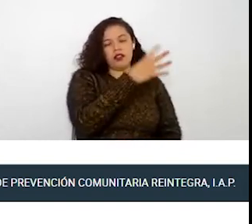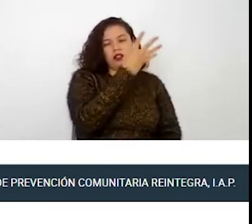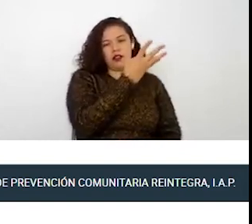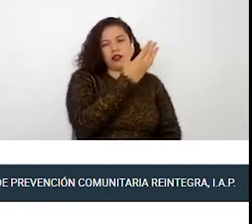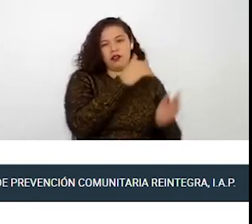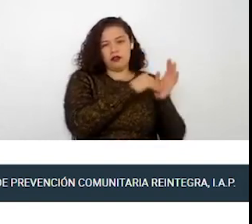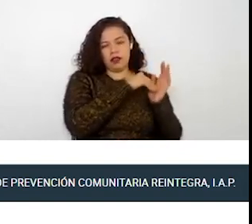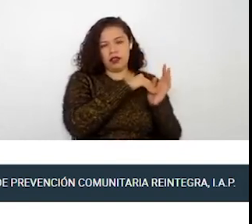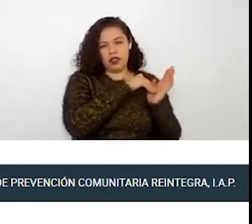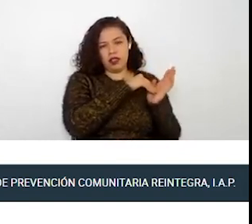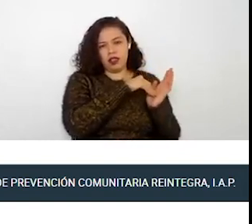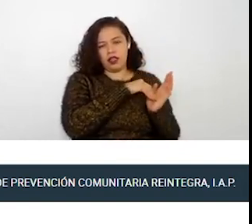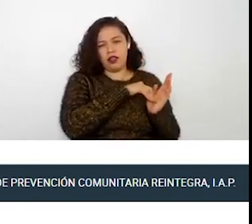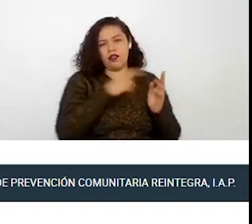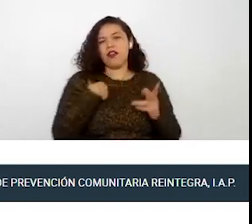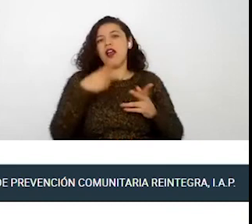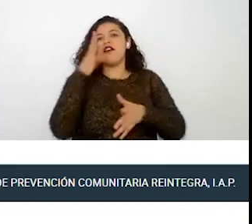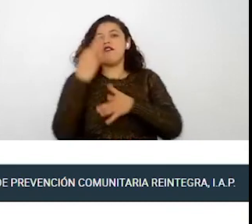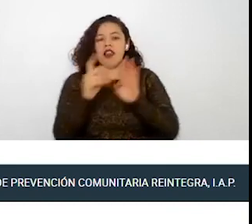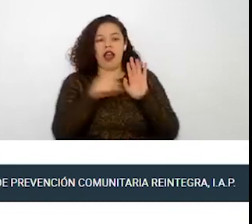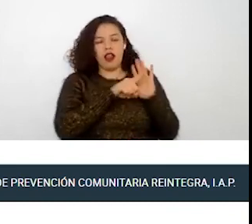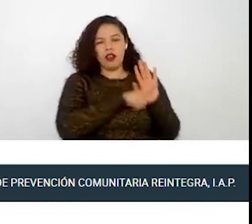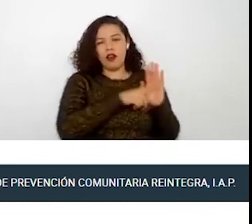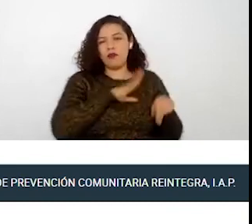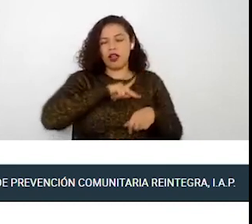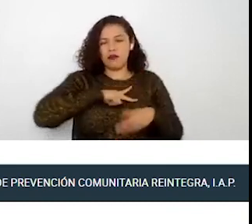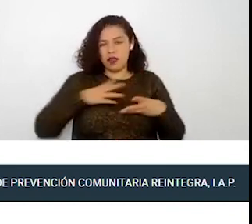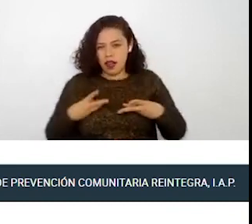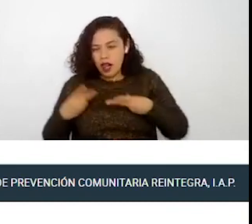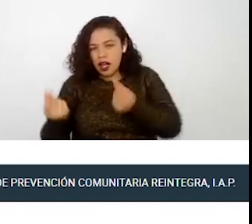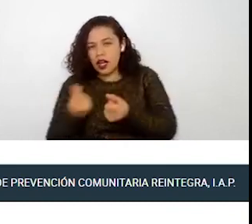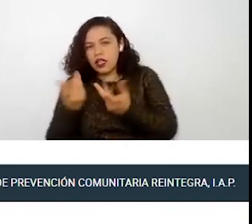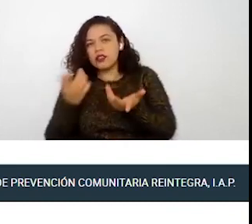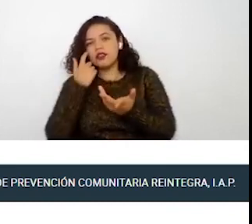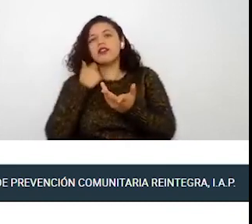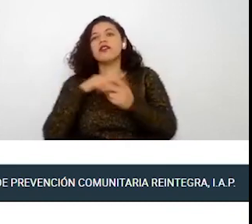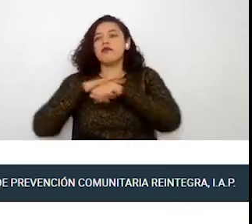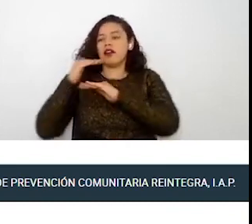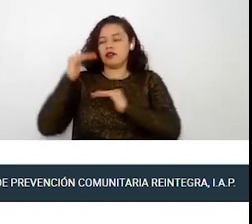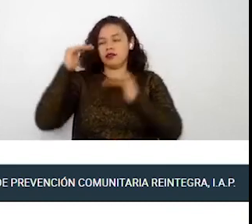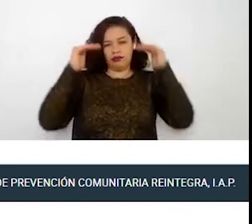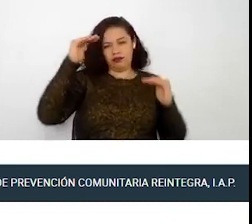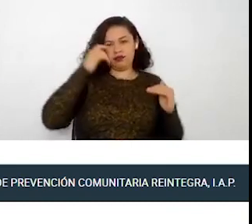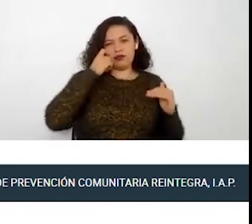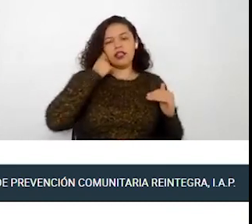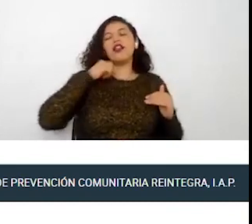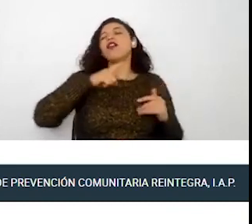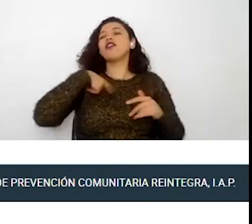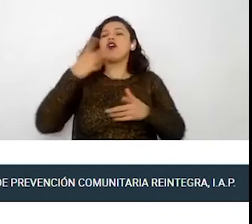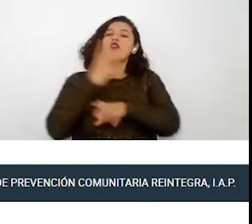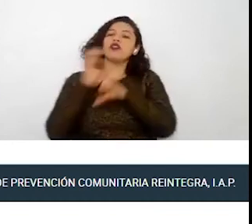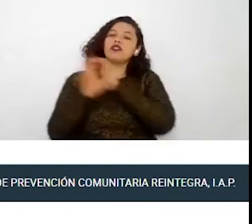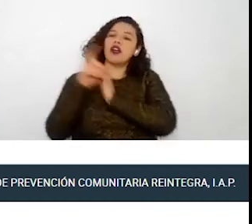es mayor miseres pero todavía no acabamos entonces y e inversiones En activos fijos Entonces me dice que yo pienso comprar